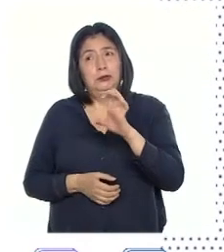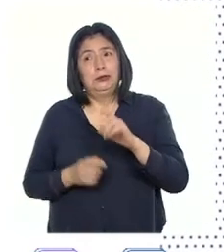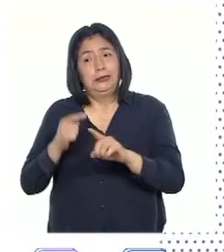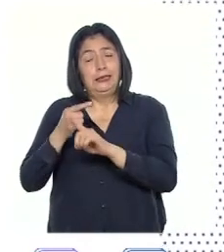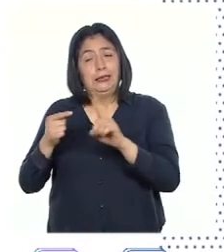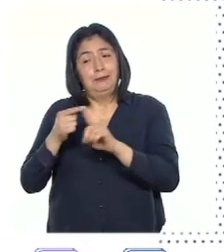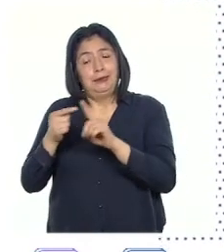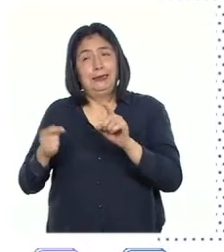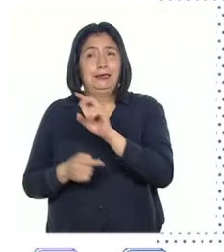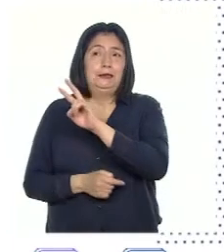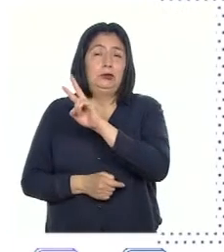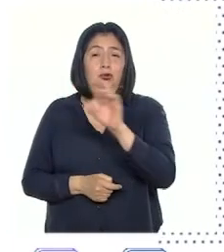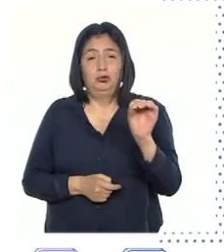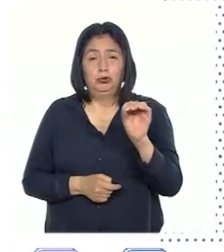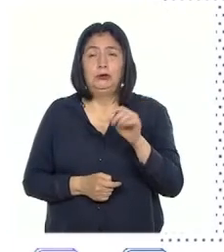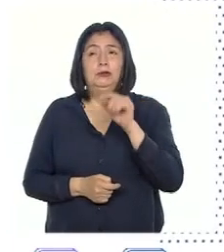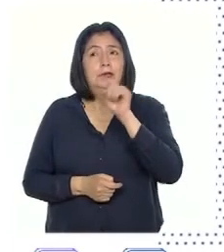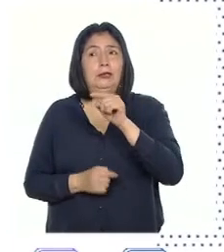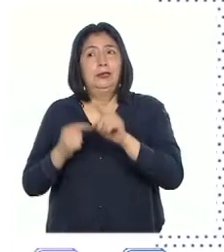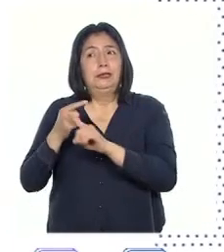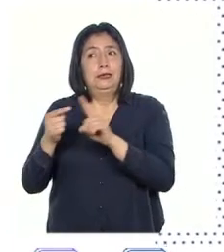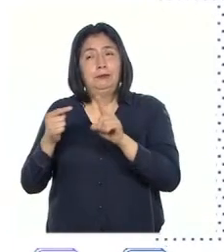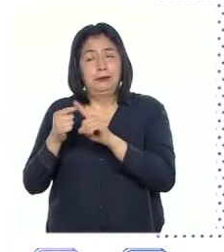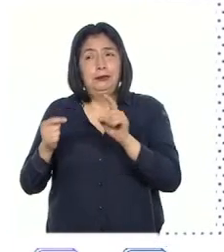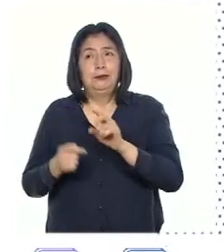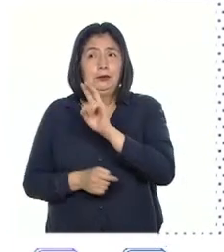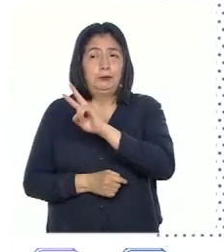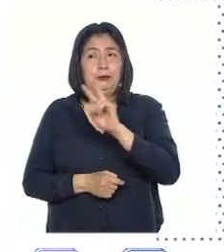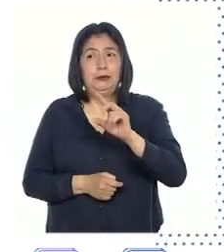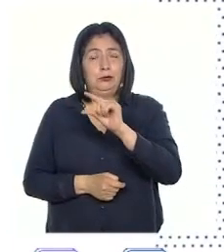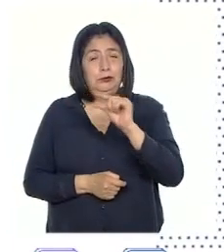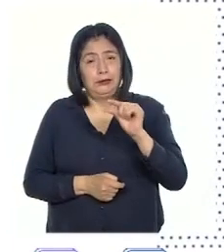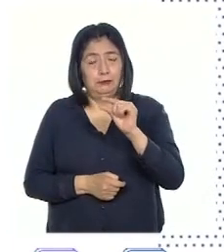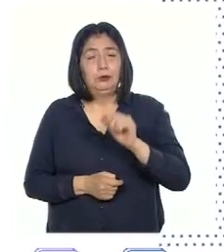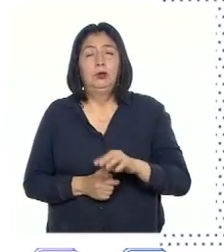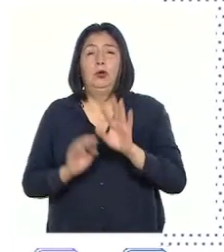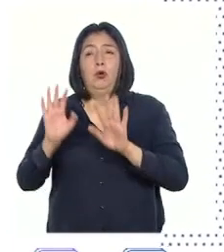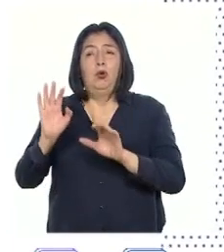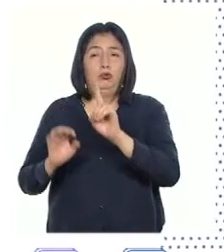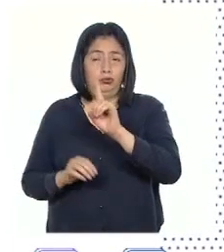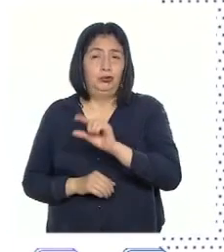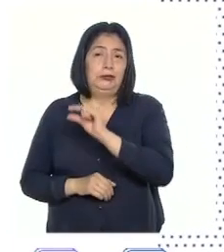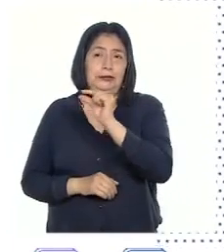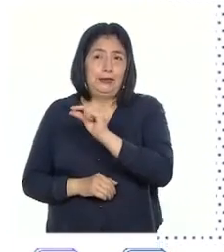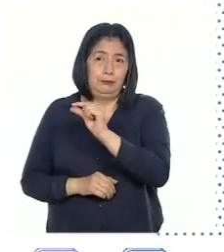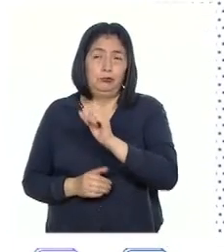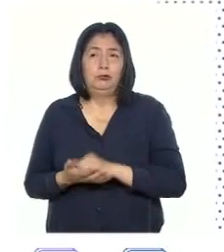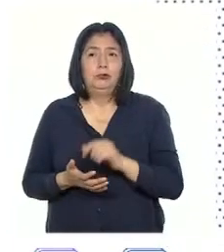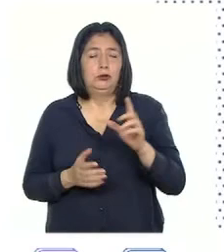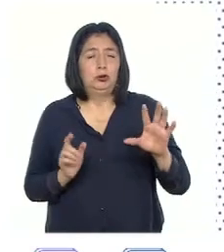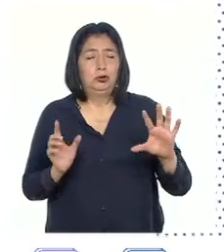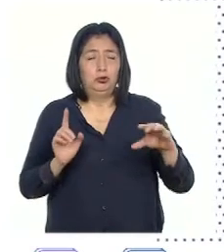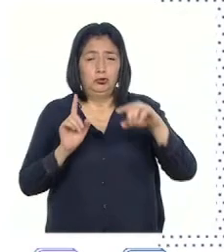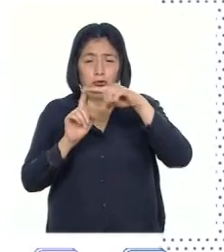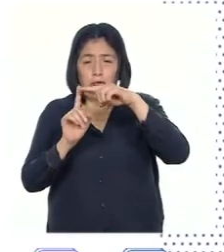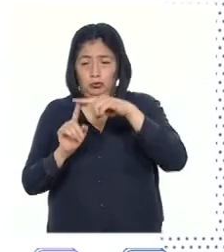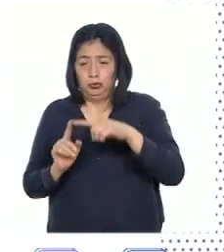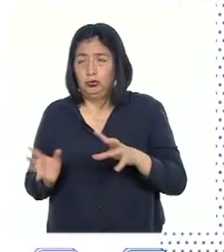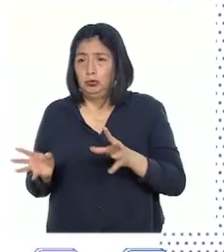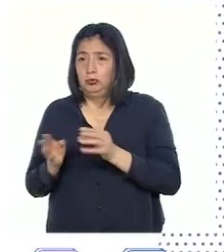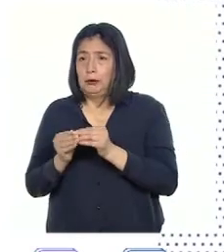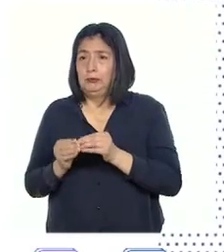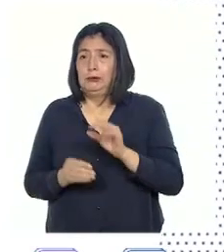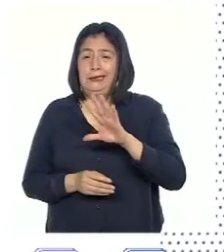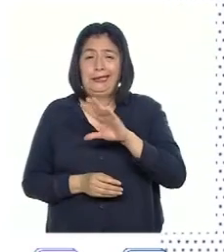mililitros es la mitad de 200, ahí habrá la mitad de 22 gramos, o sea, 11 gramos. Sumamos y obtenemos que